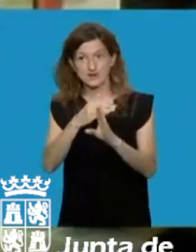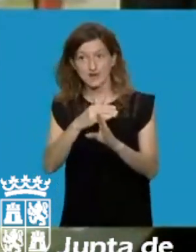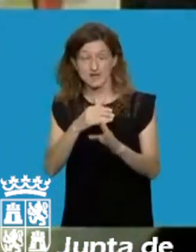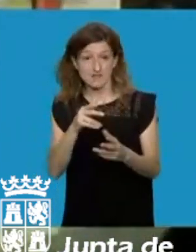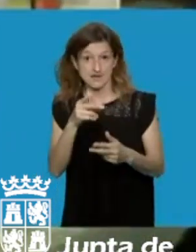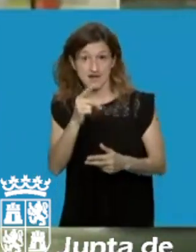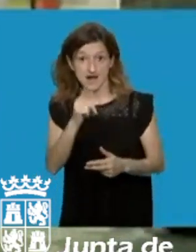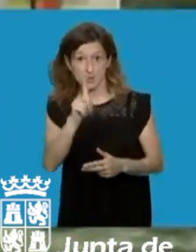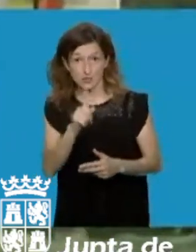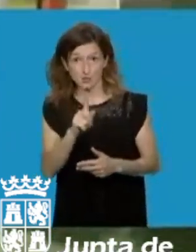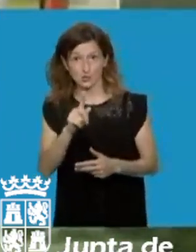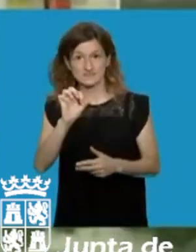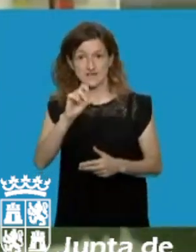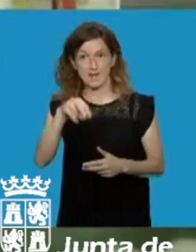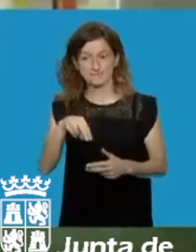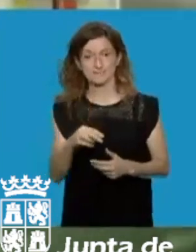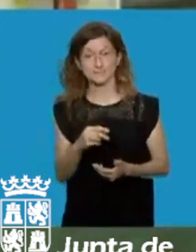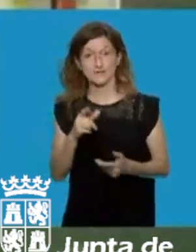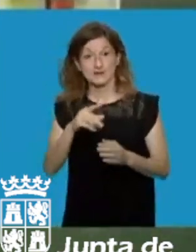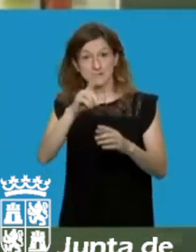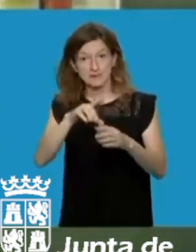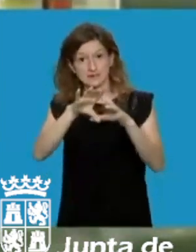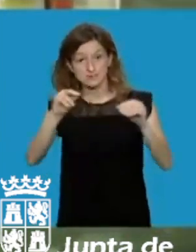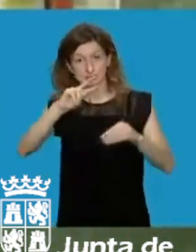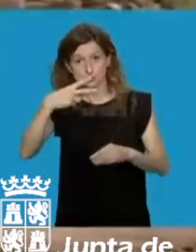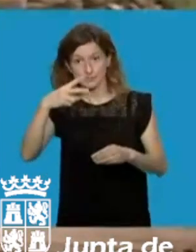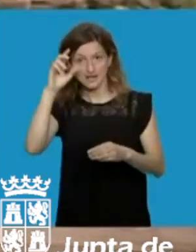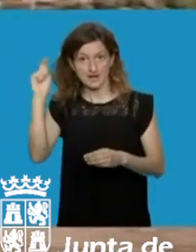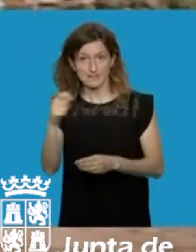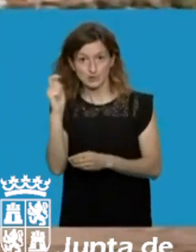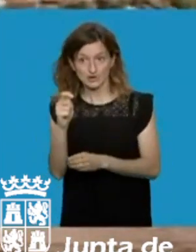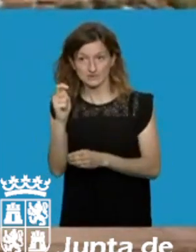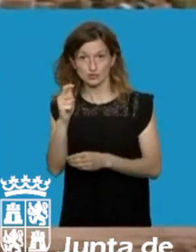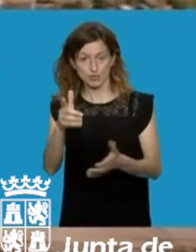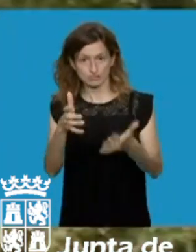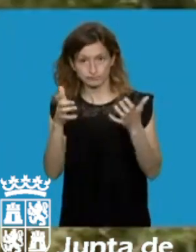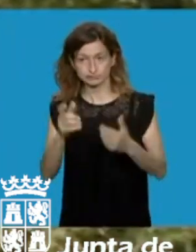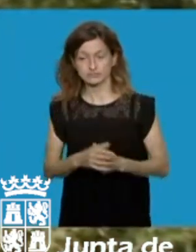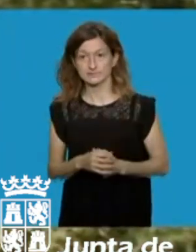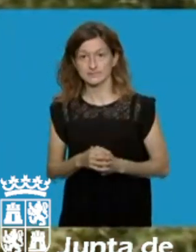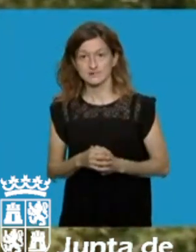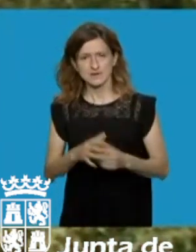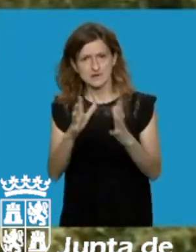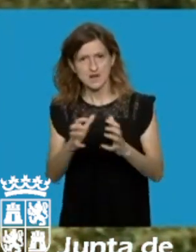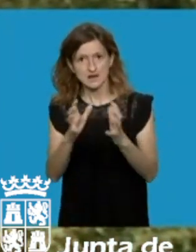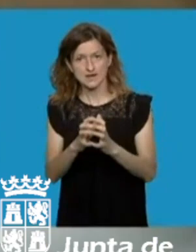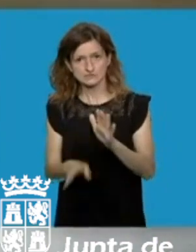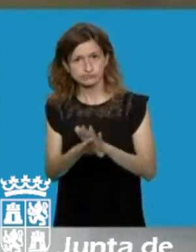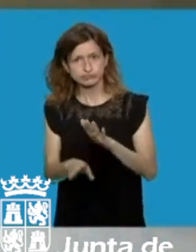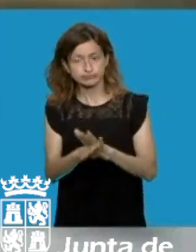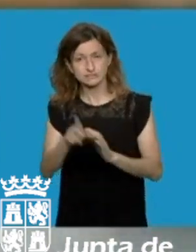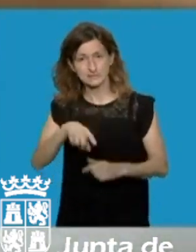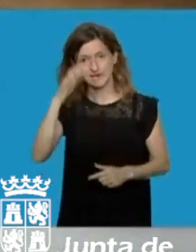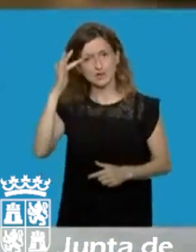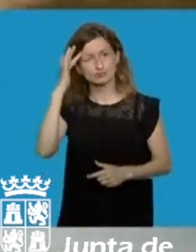Slalom. La mejor prueba, el subcampeonato del mundo que lograba en la Seu d'Urgell. Ambición, perseverancia y mucha